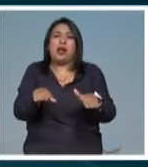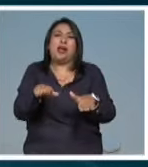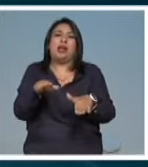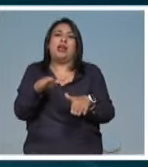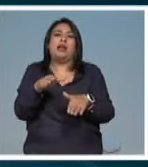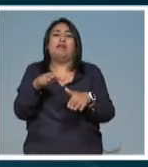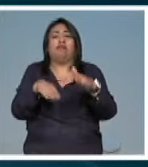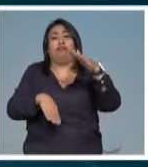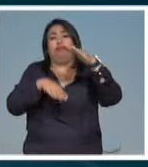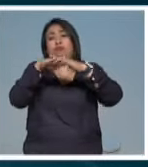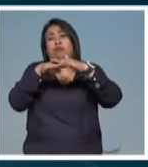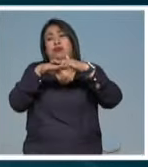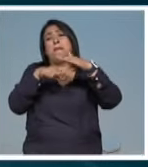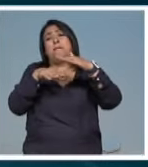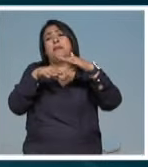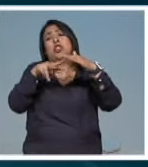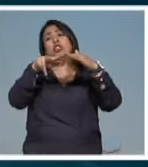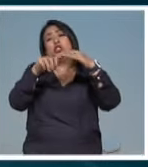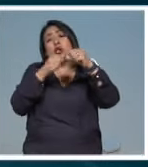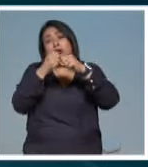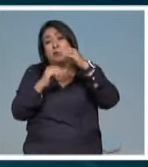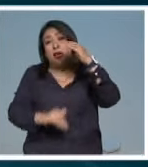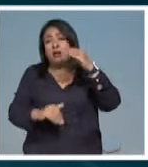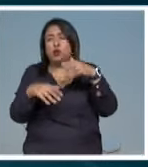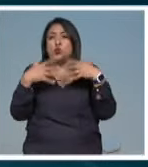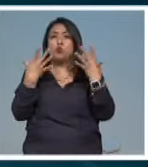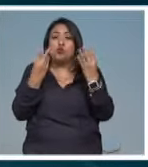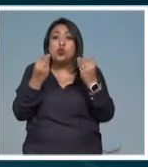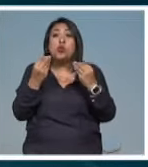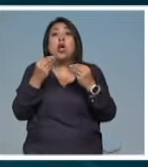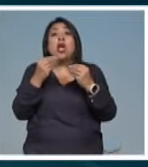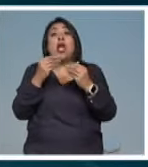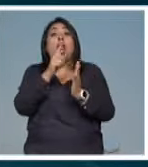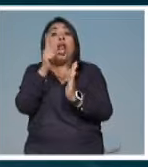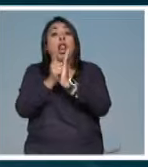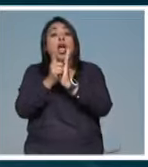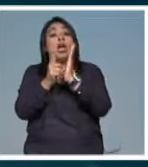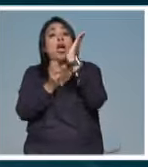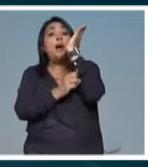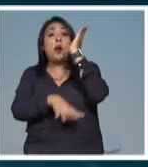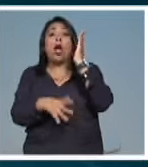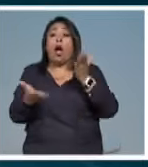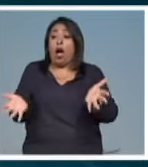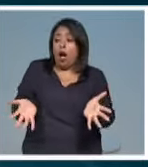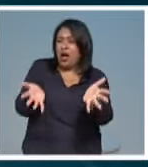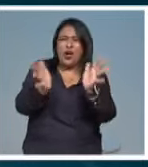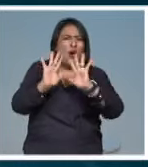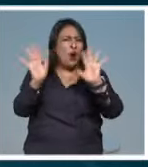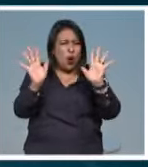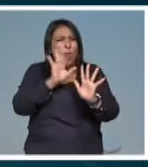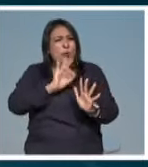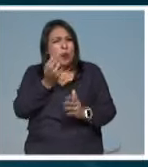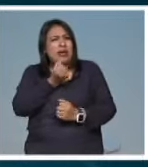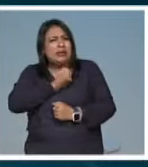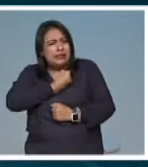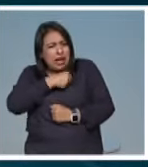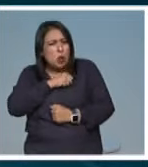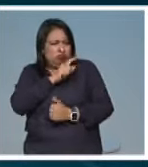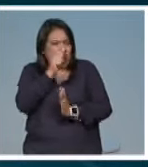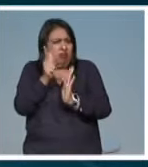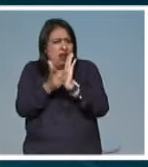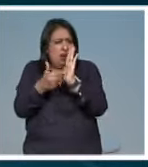es altísima. Legislar el aborto no es promoverlo, es permitir acceder a un servicio de salud pública de manera